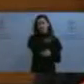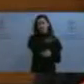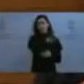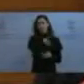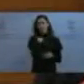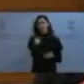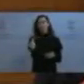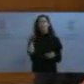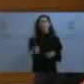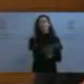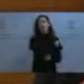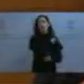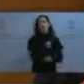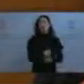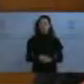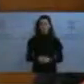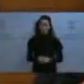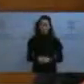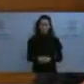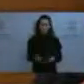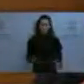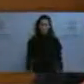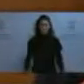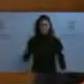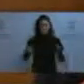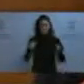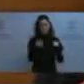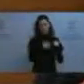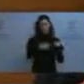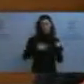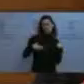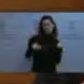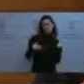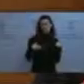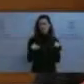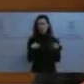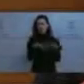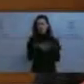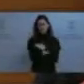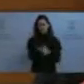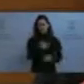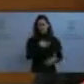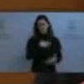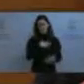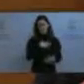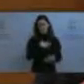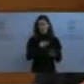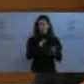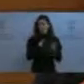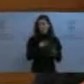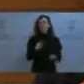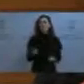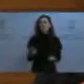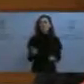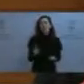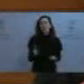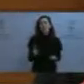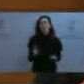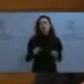todo. Quisieron las competencias, quisieron la gestión, pero lo que no quieren es